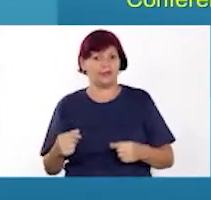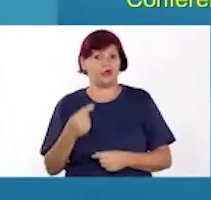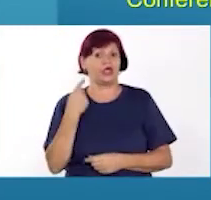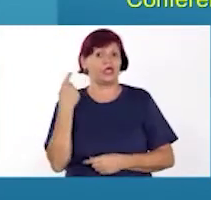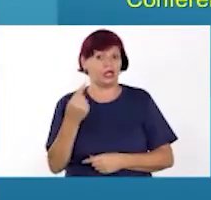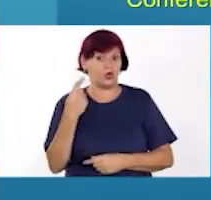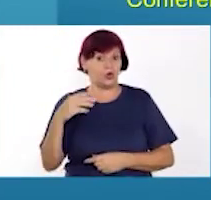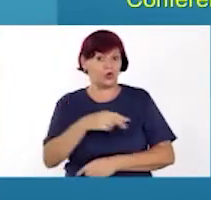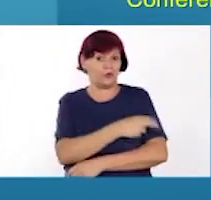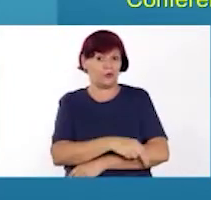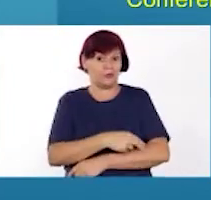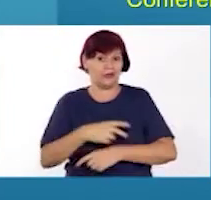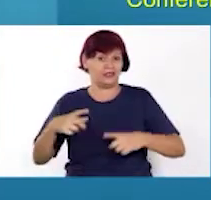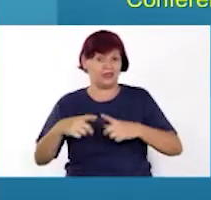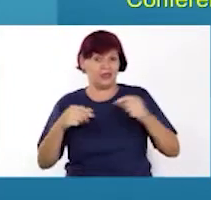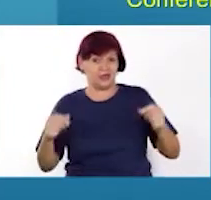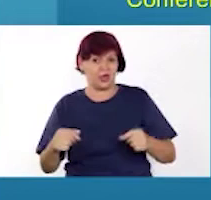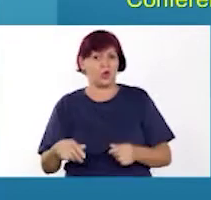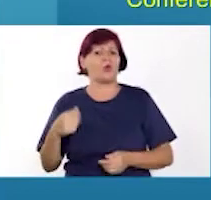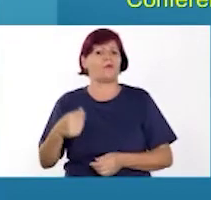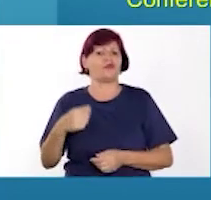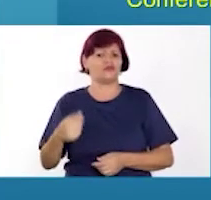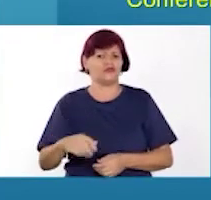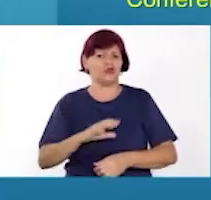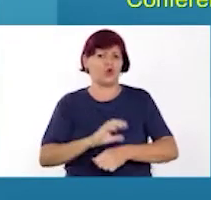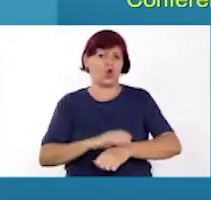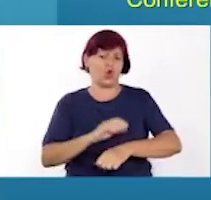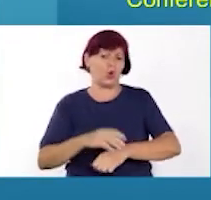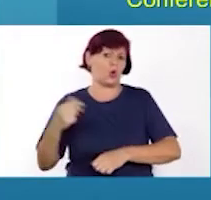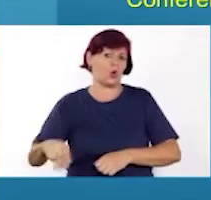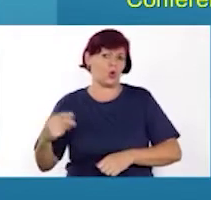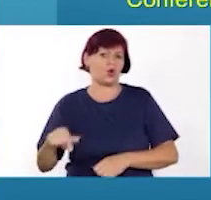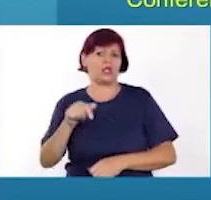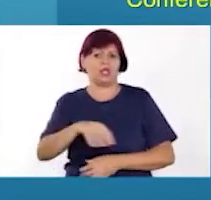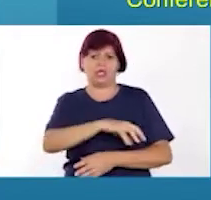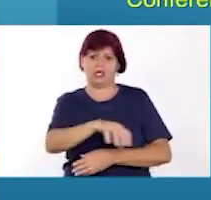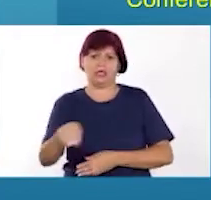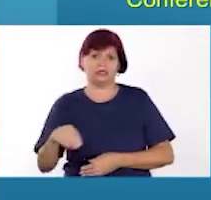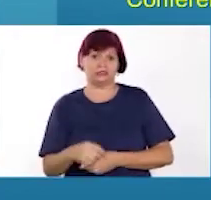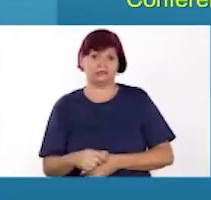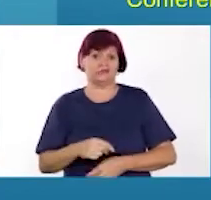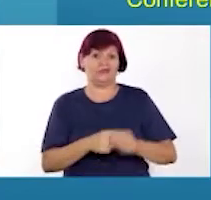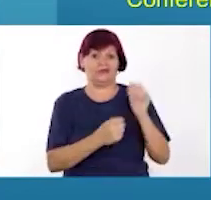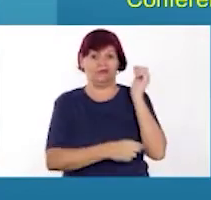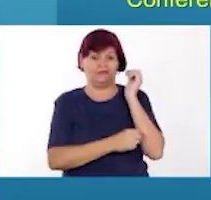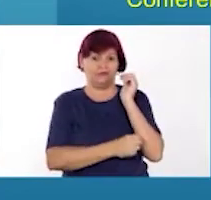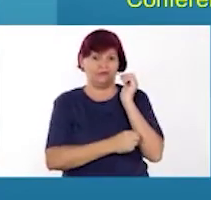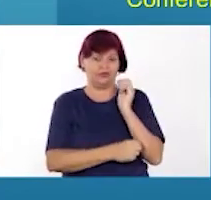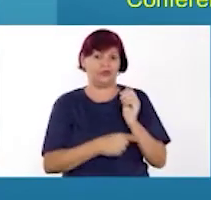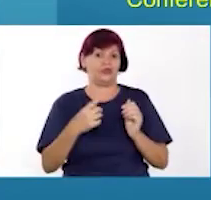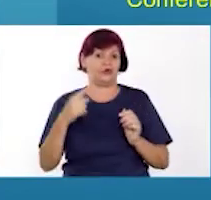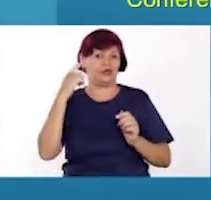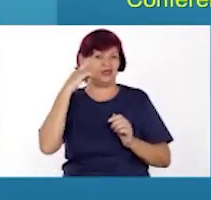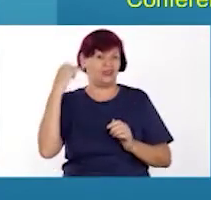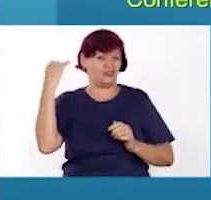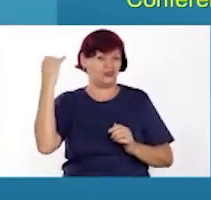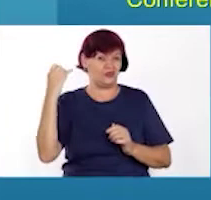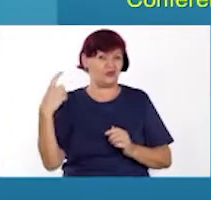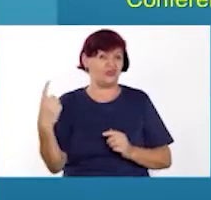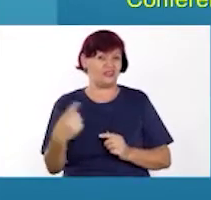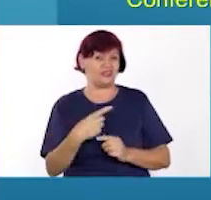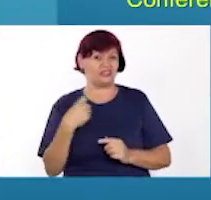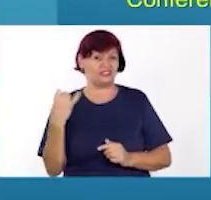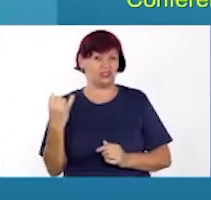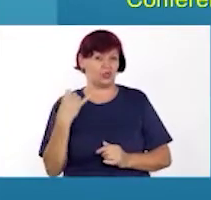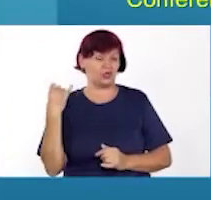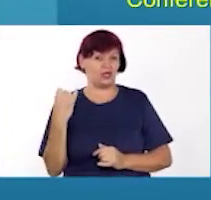la única nación asiática con posesiones coloniales en la región. El fortalecimiento de una ideología